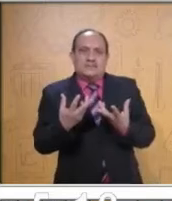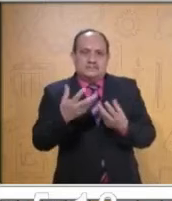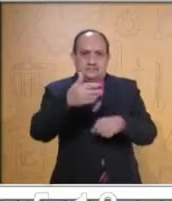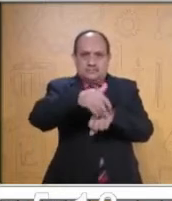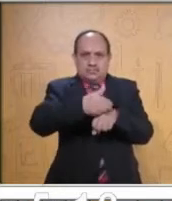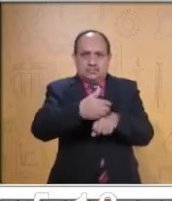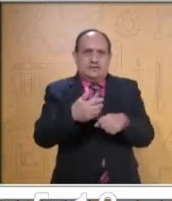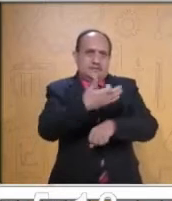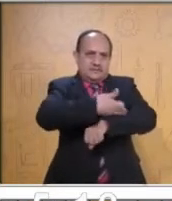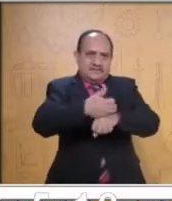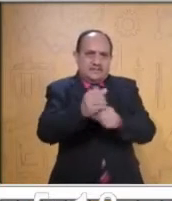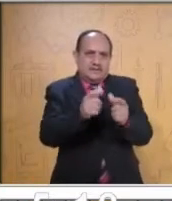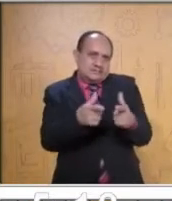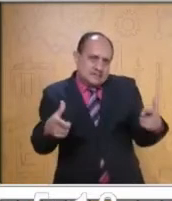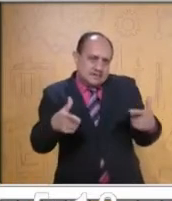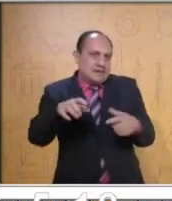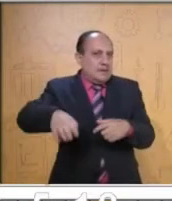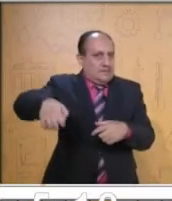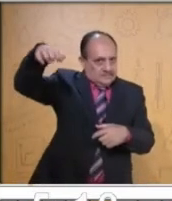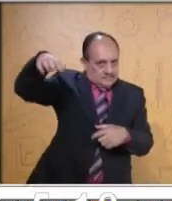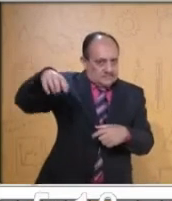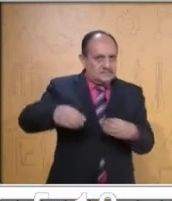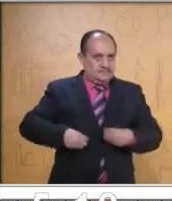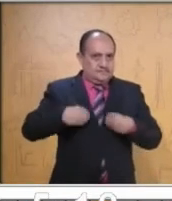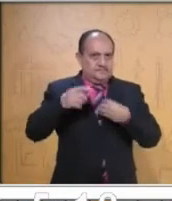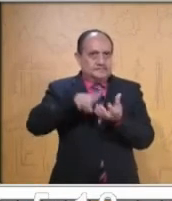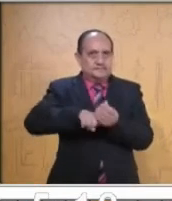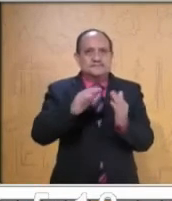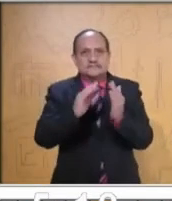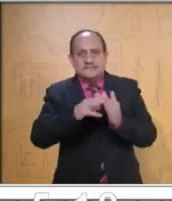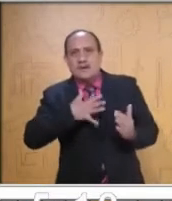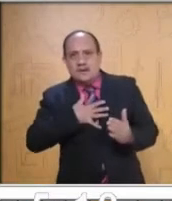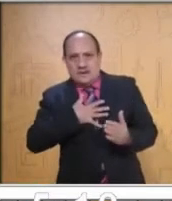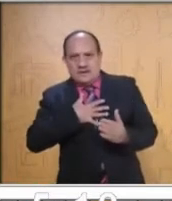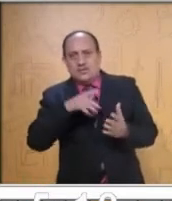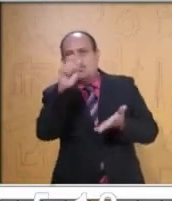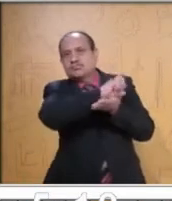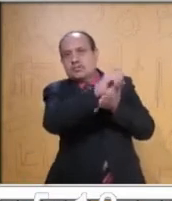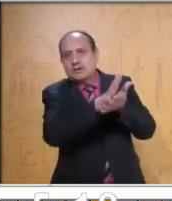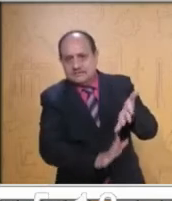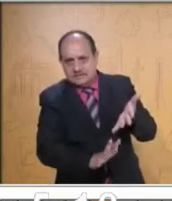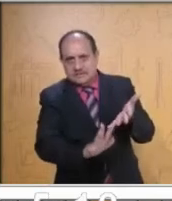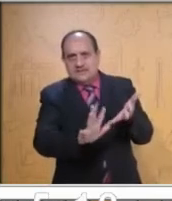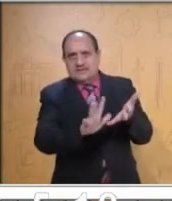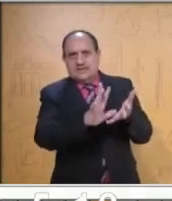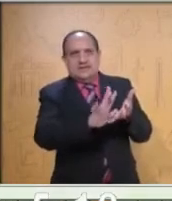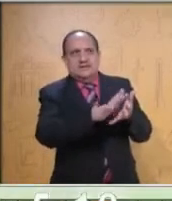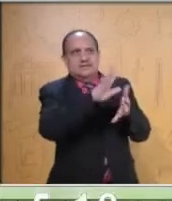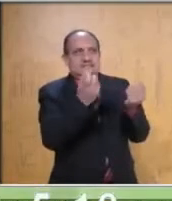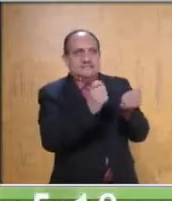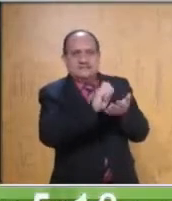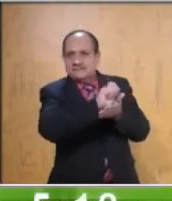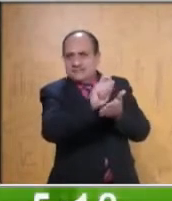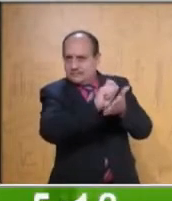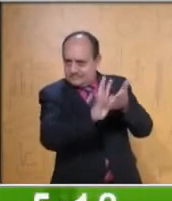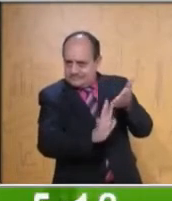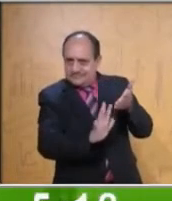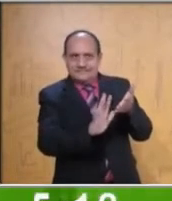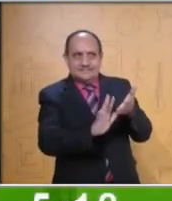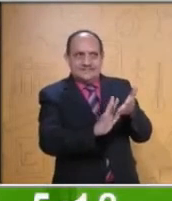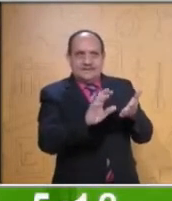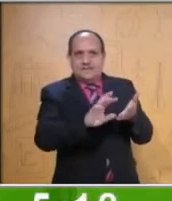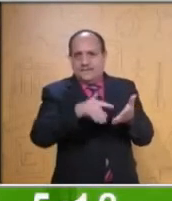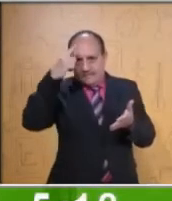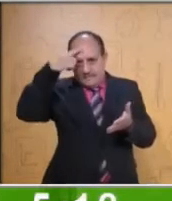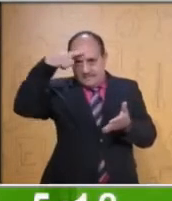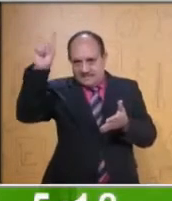personas mayores que viven en la casa. Entonces, yo voy a anotar con ataditos, como se los comenté, para que sea